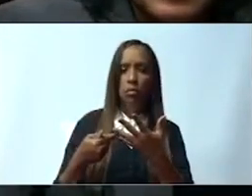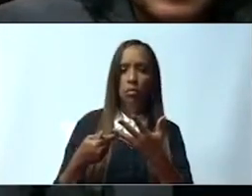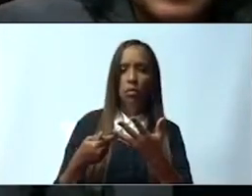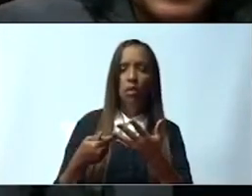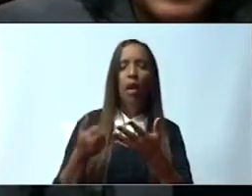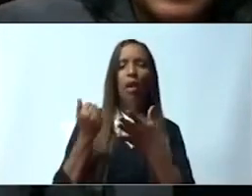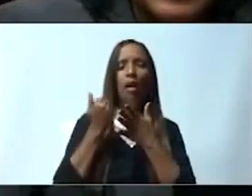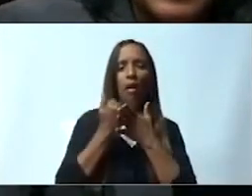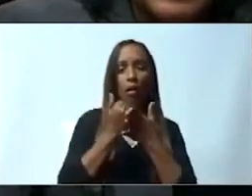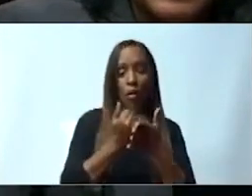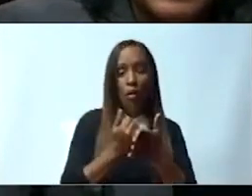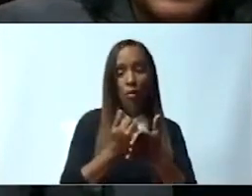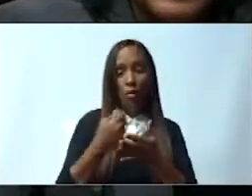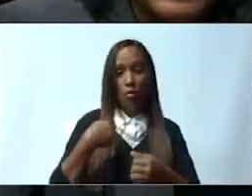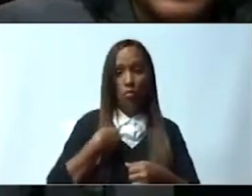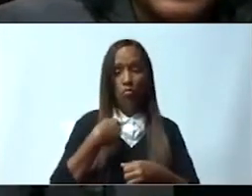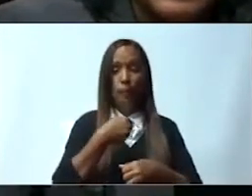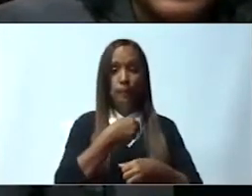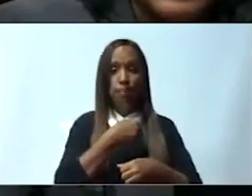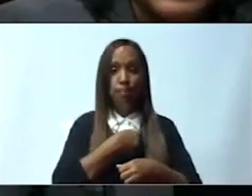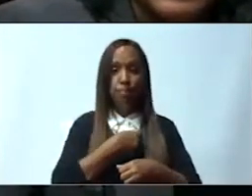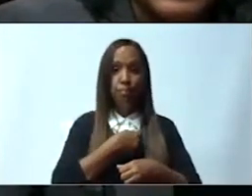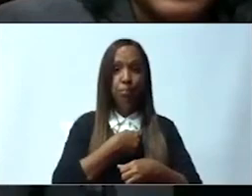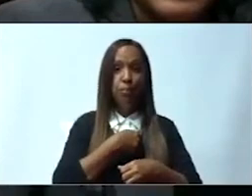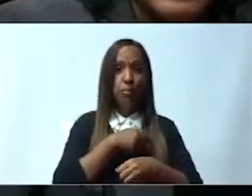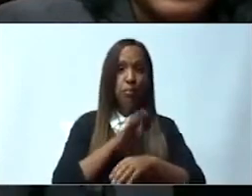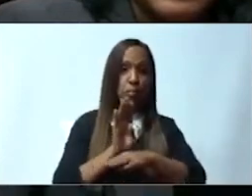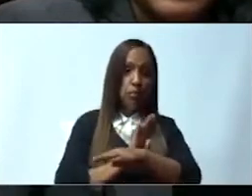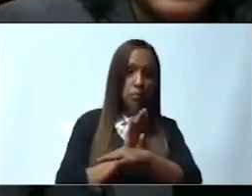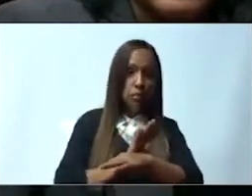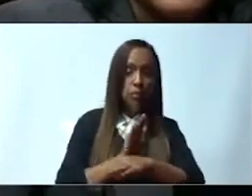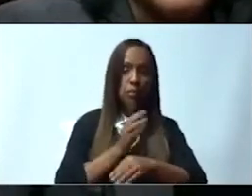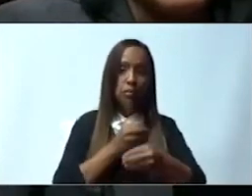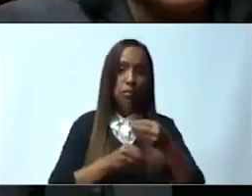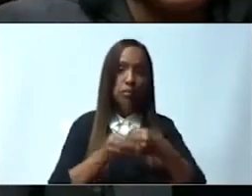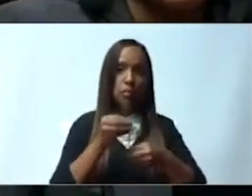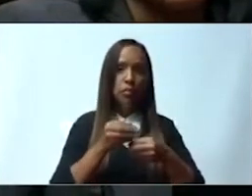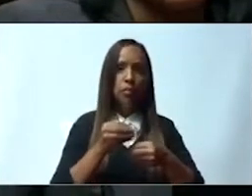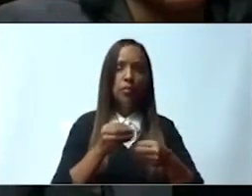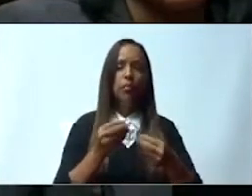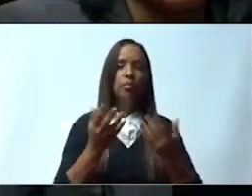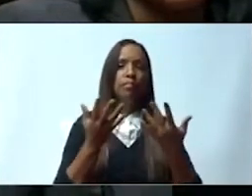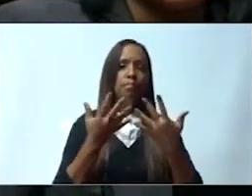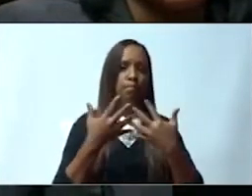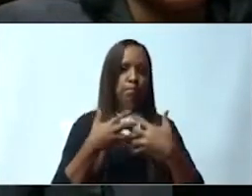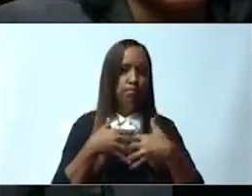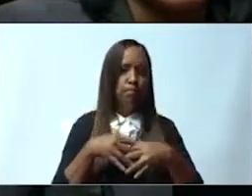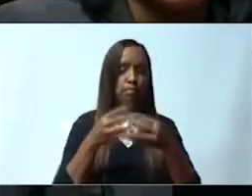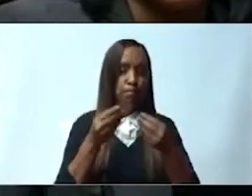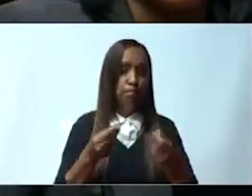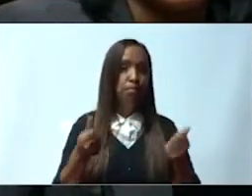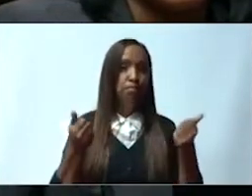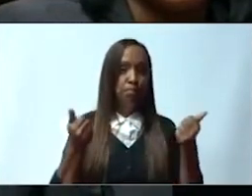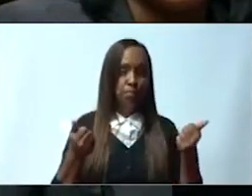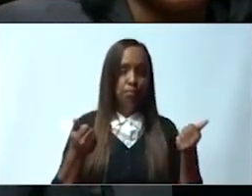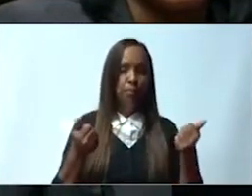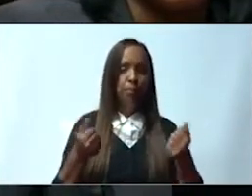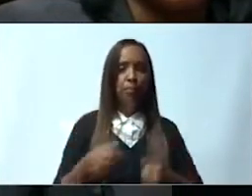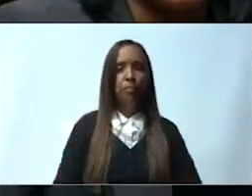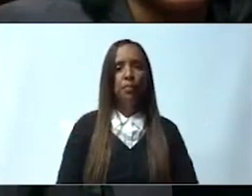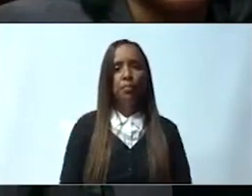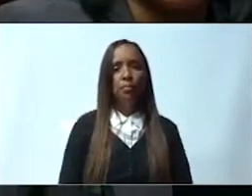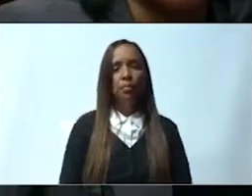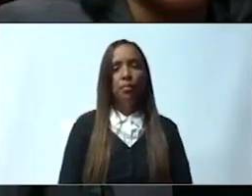los comerciantes que pertenecemos a la Cámara de Comercio de la República Dominicana. De manera que